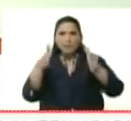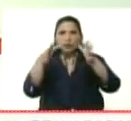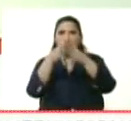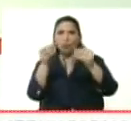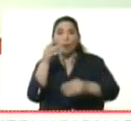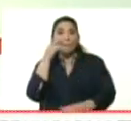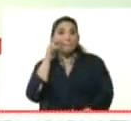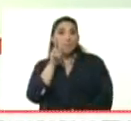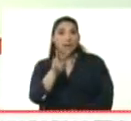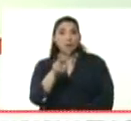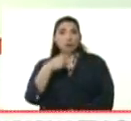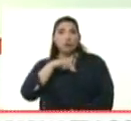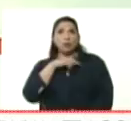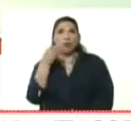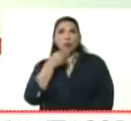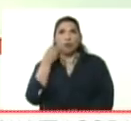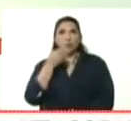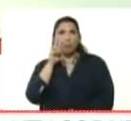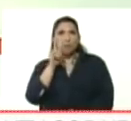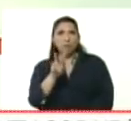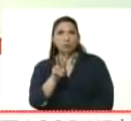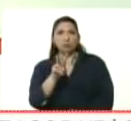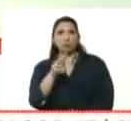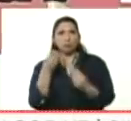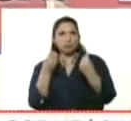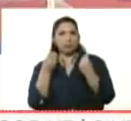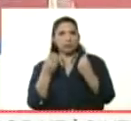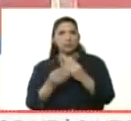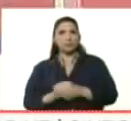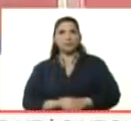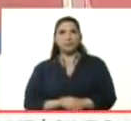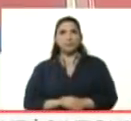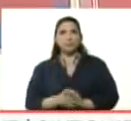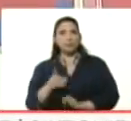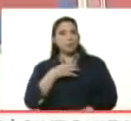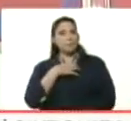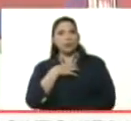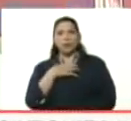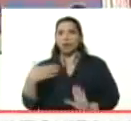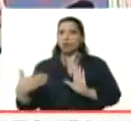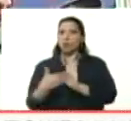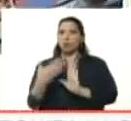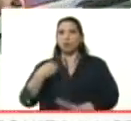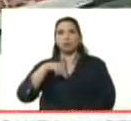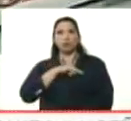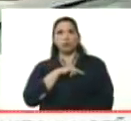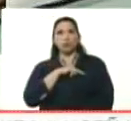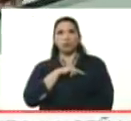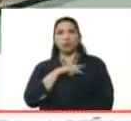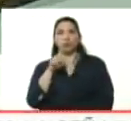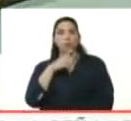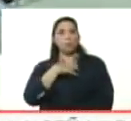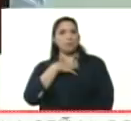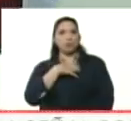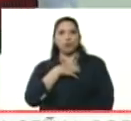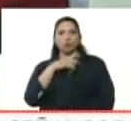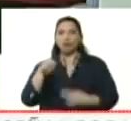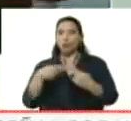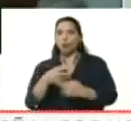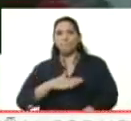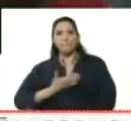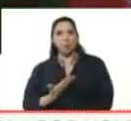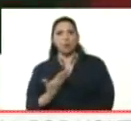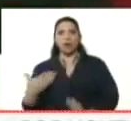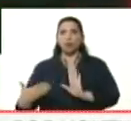vemos a nuestra juventud decimos, oh, por aquí es, por aquí es. No podrán con nosotros. Ni han podido, ni podrán